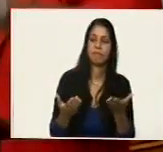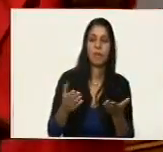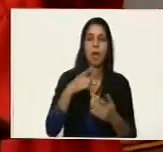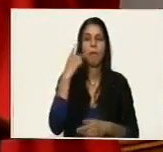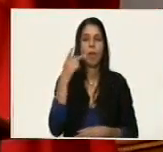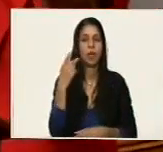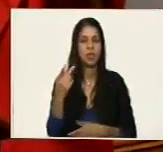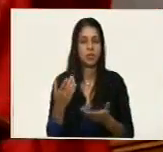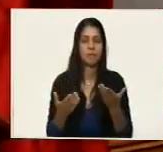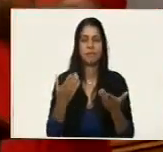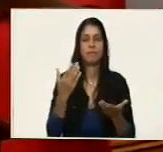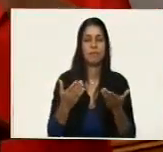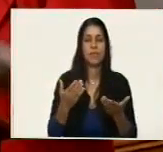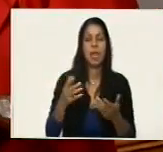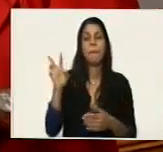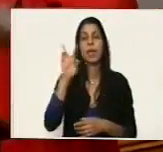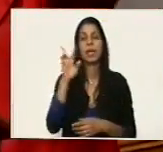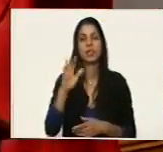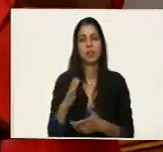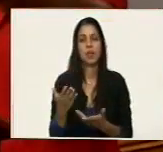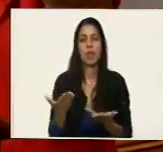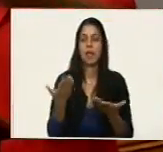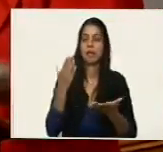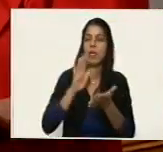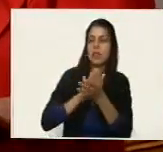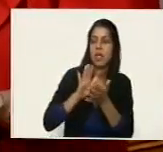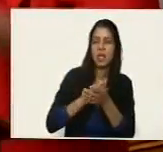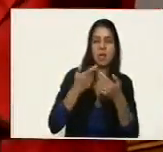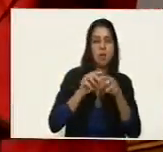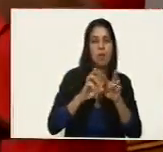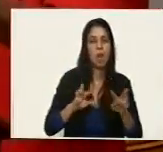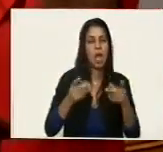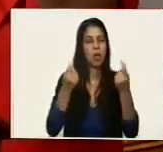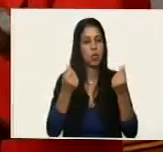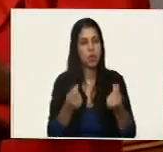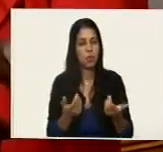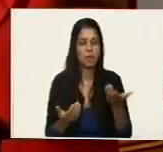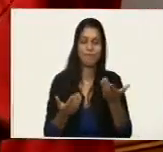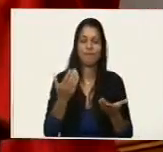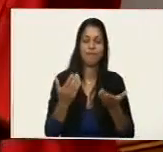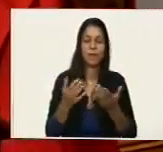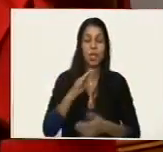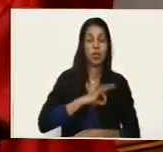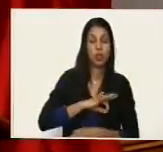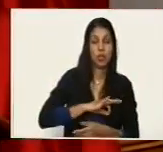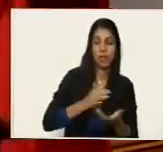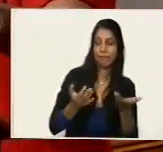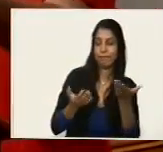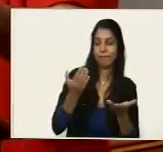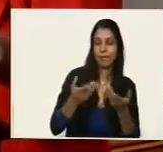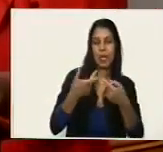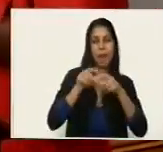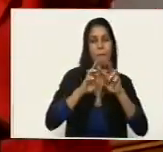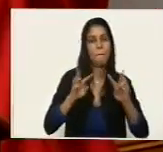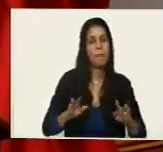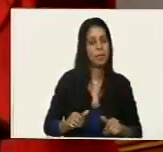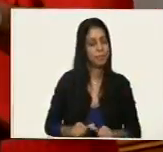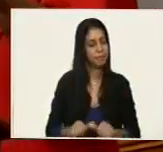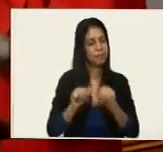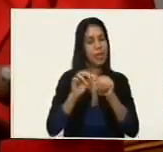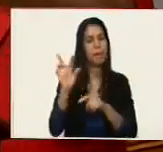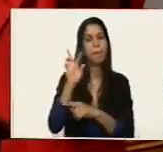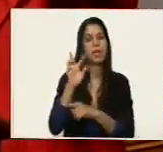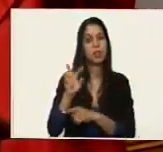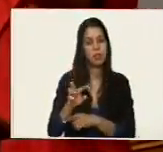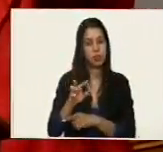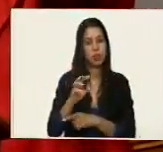para garantizar la estabilidad política, la estabilidad económica y la estabilidad social y garantizar la paz de la República que bien